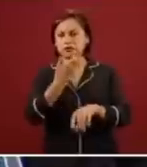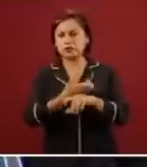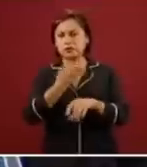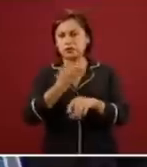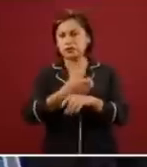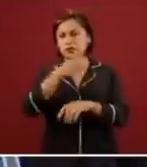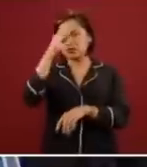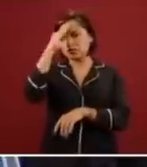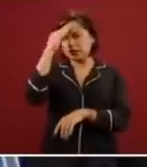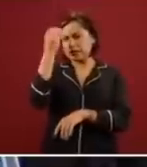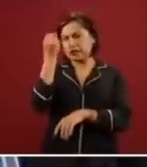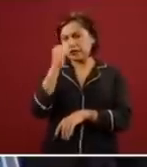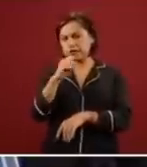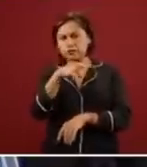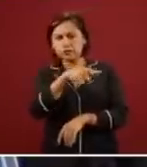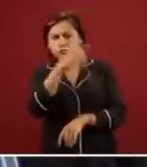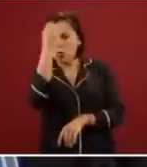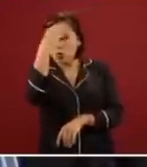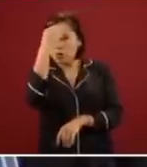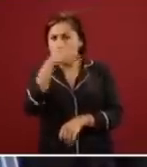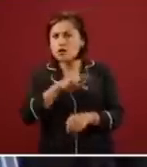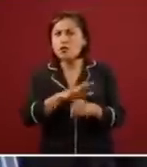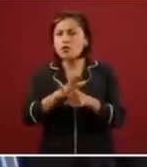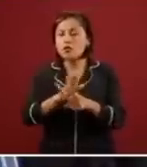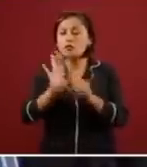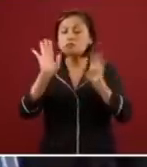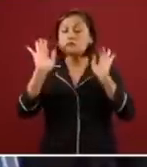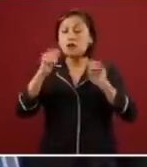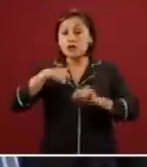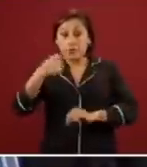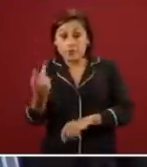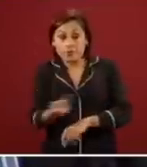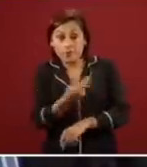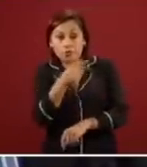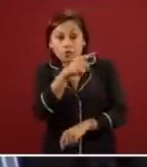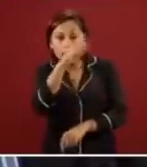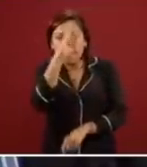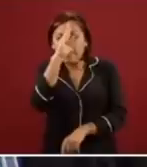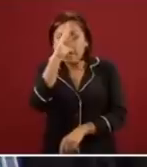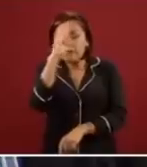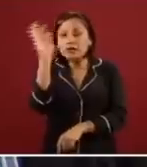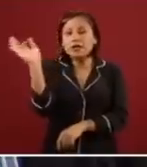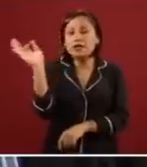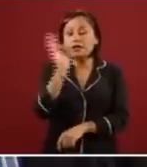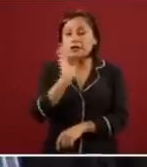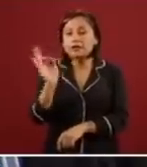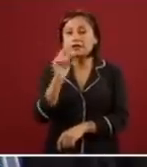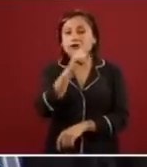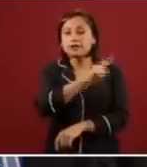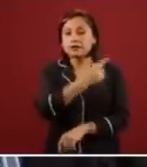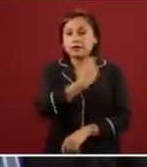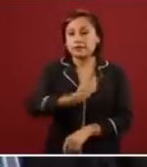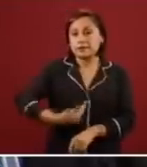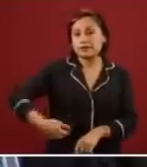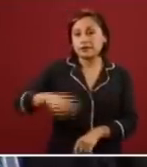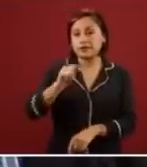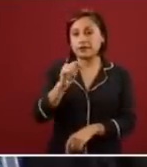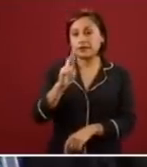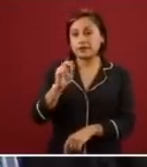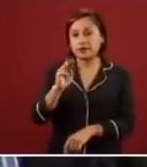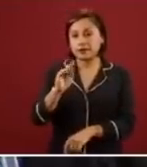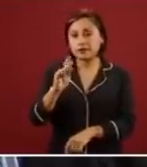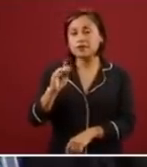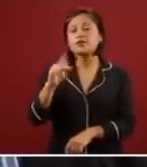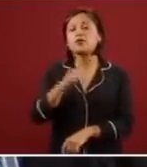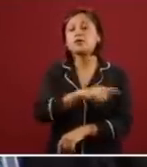pregunta es si tiene que ver con el ansiado muro que quiere construir Donald Trump en la frontera. ¿Por qué no es la primera vez que se